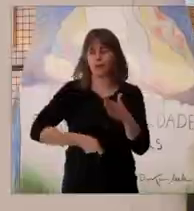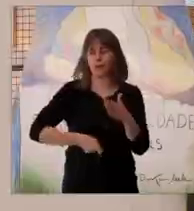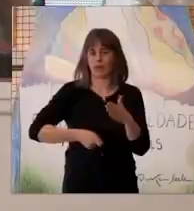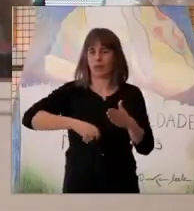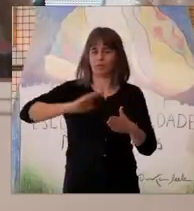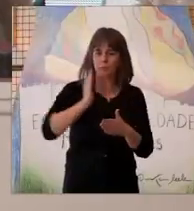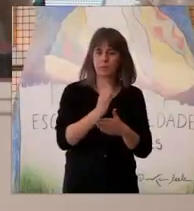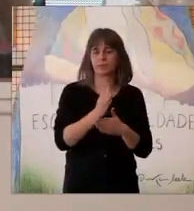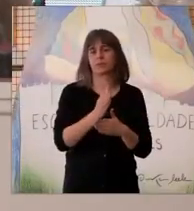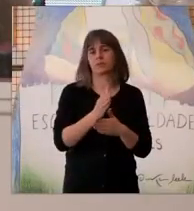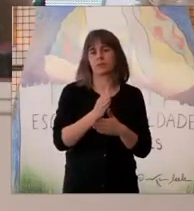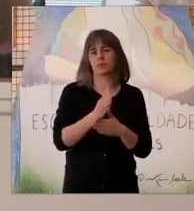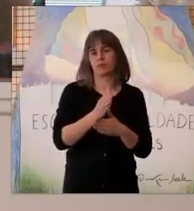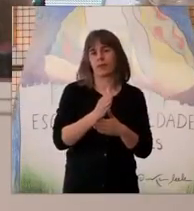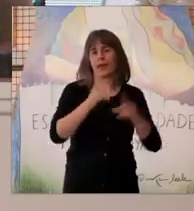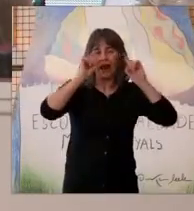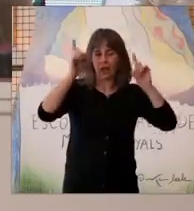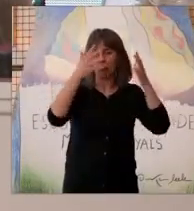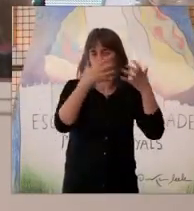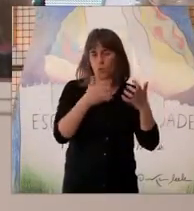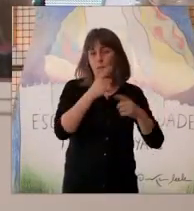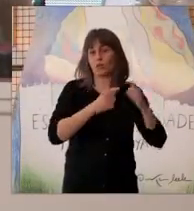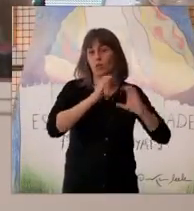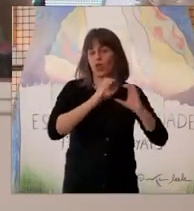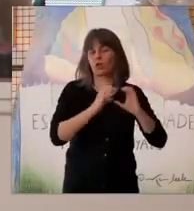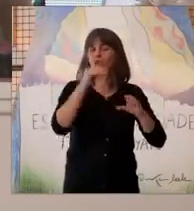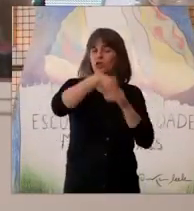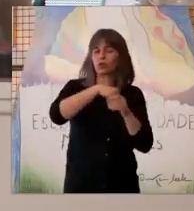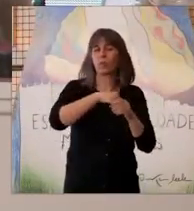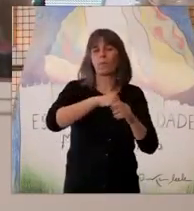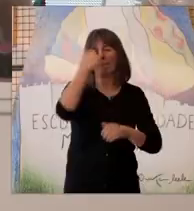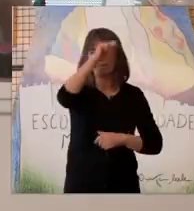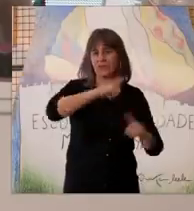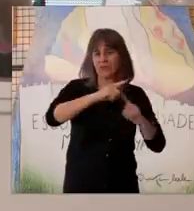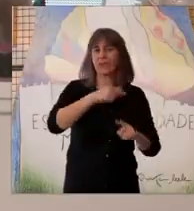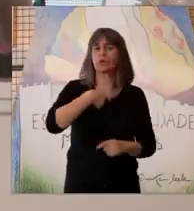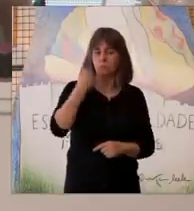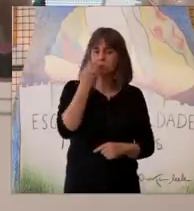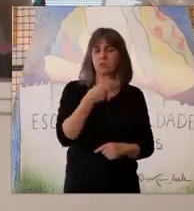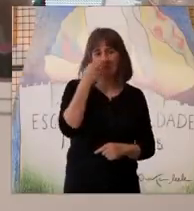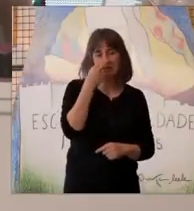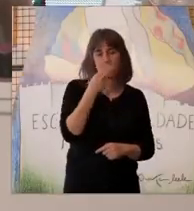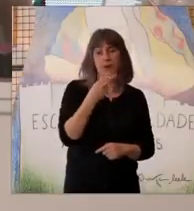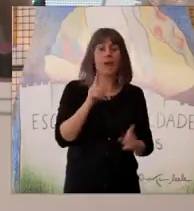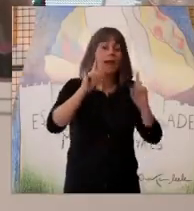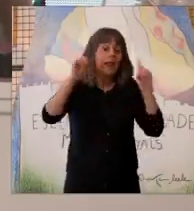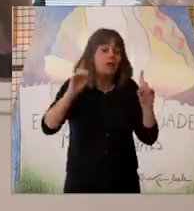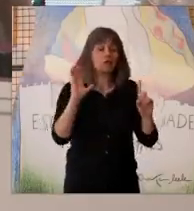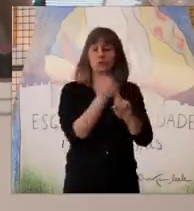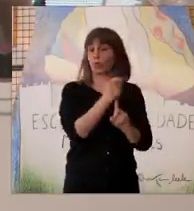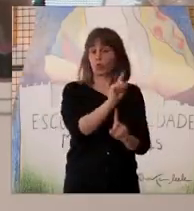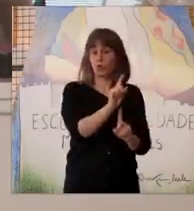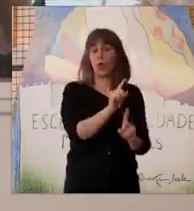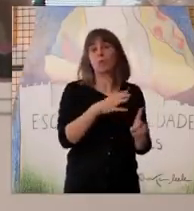comunicación a mí de verdad me parecería interesante y si no podemos llegar hasta ahí sí podríamos llegar igual que tenemos una ley de cuotas